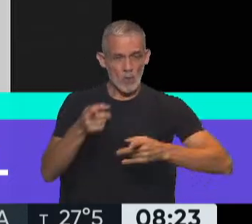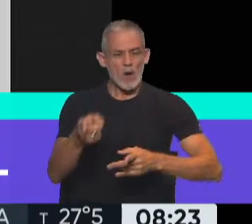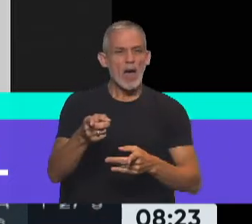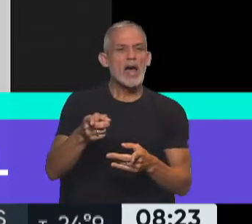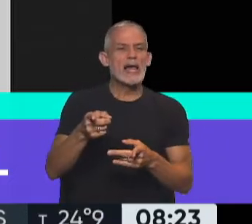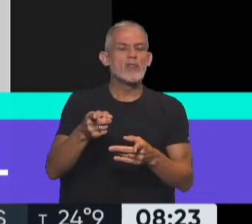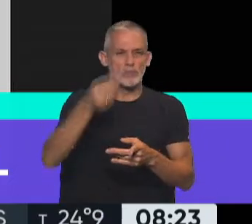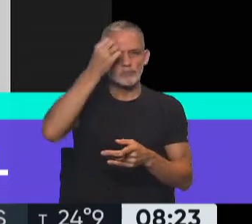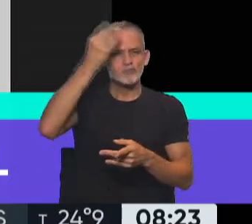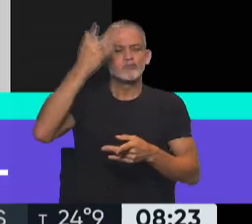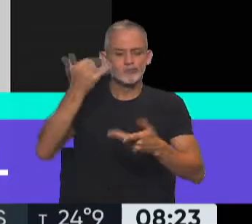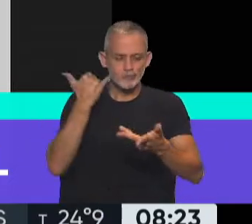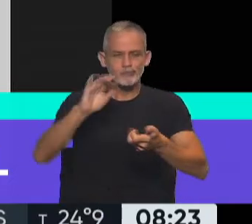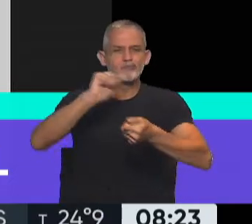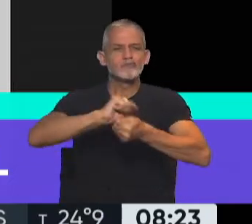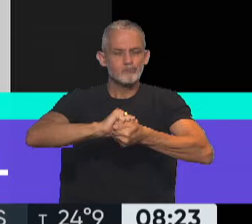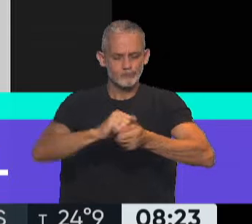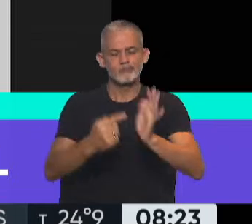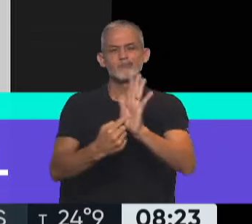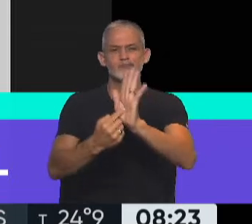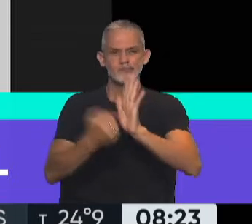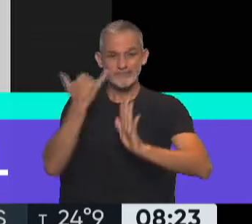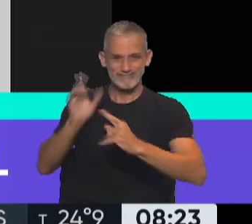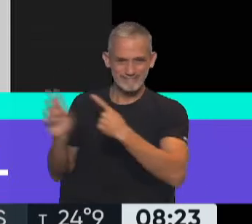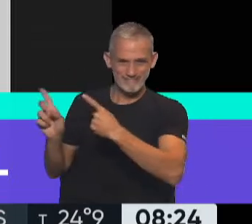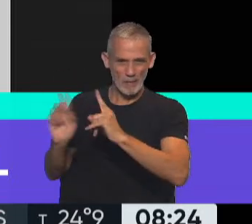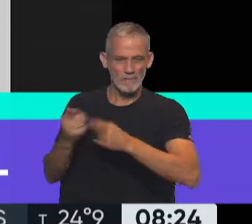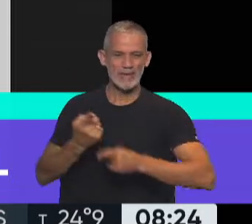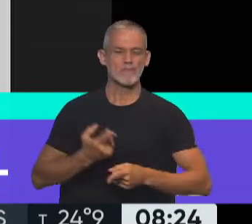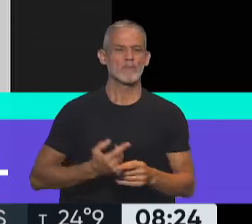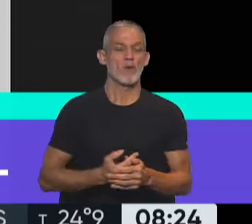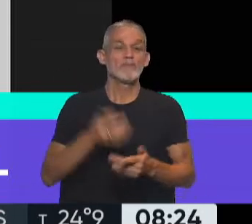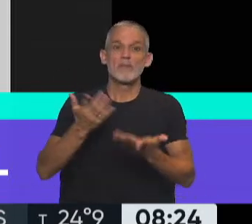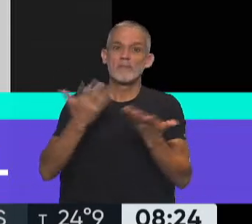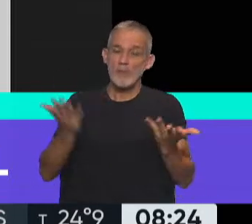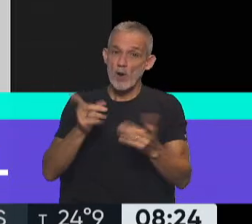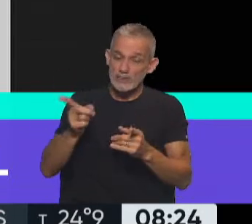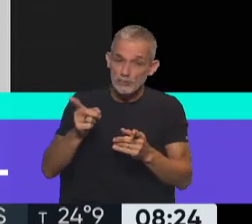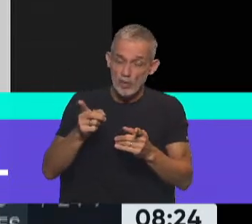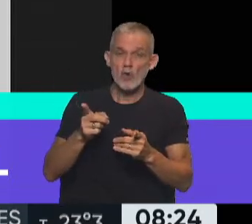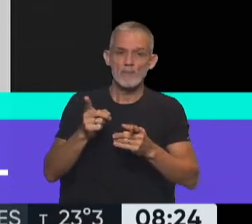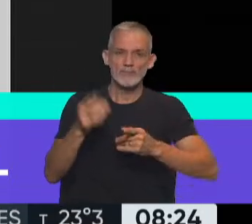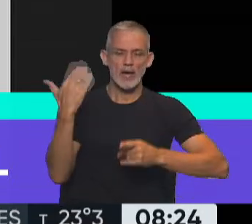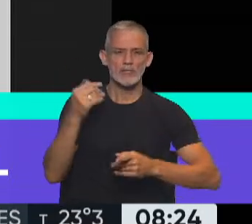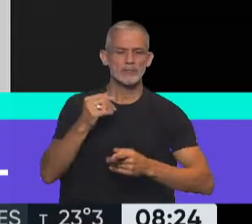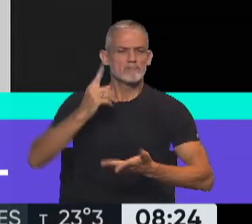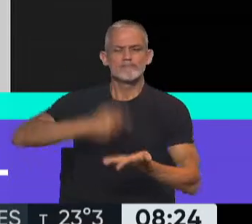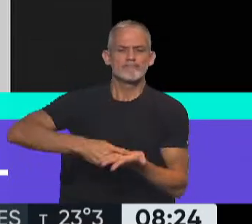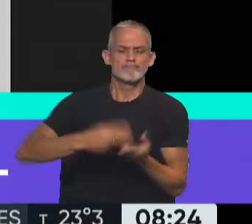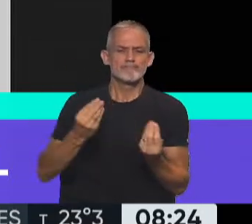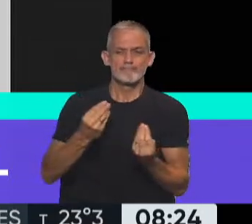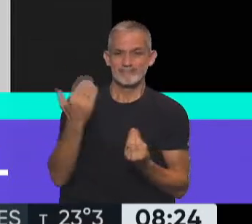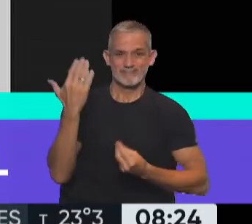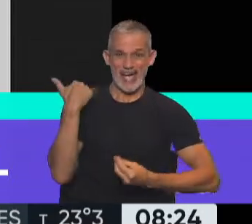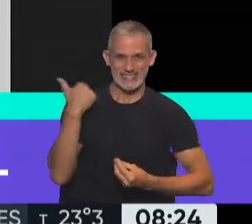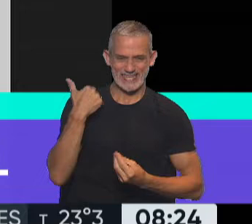está convertido en ley, ya está, figura en el boletín oficial. Por ende, lo que se ha dictaminado en la